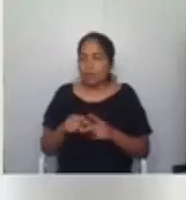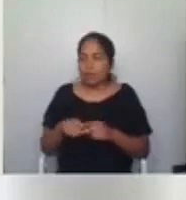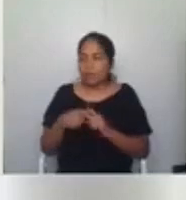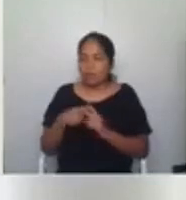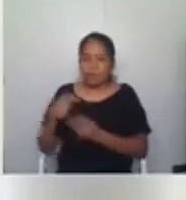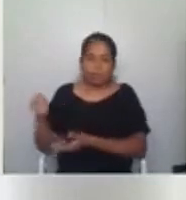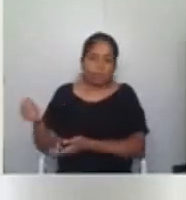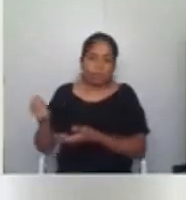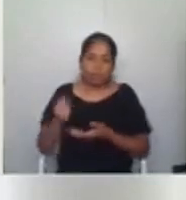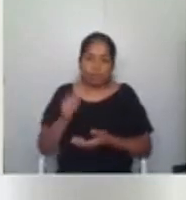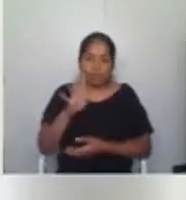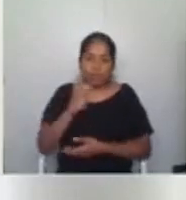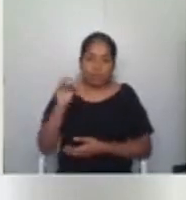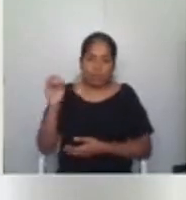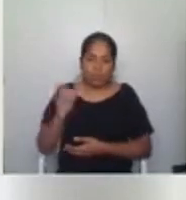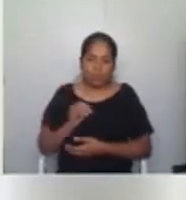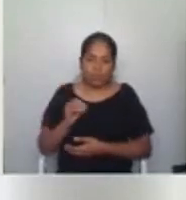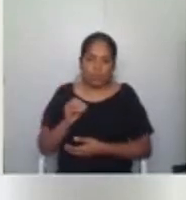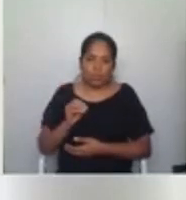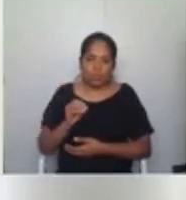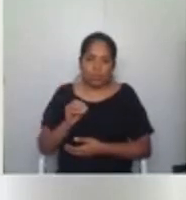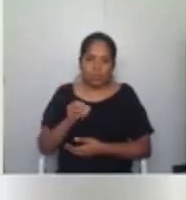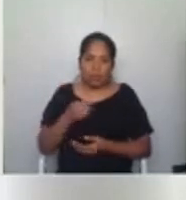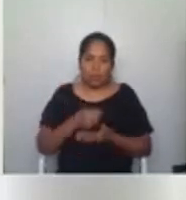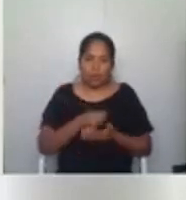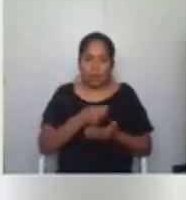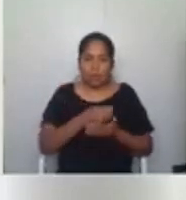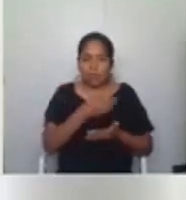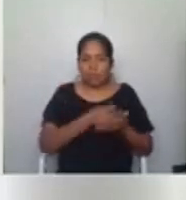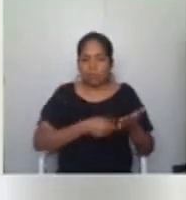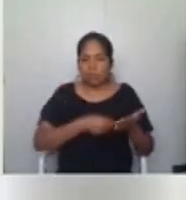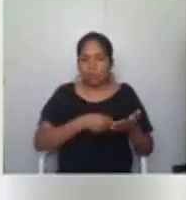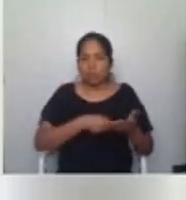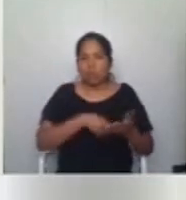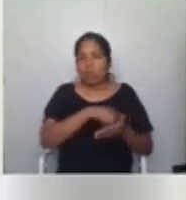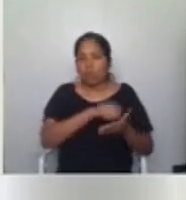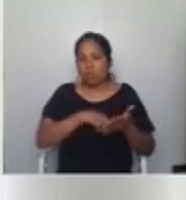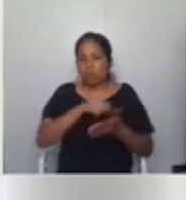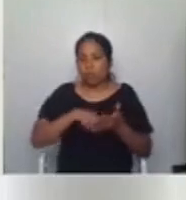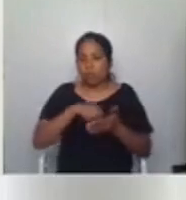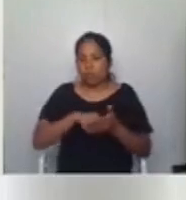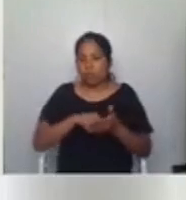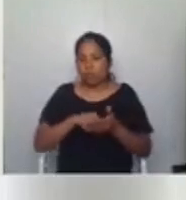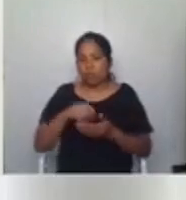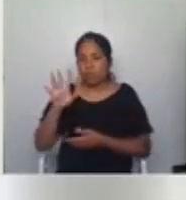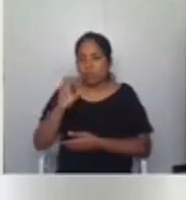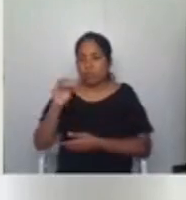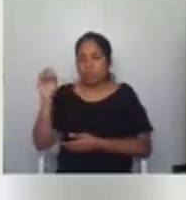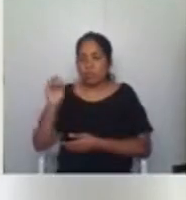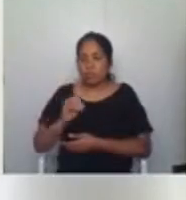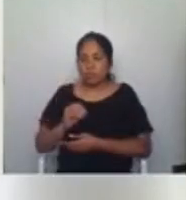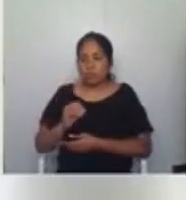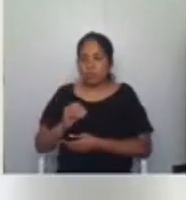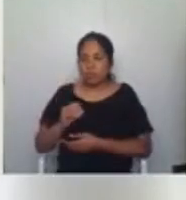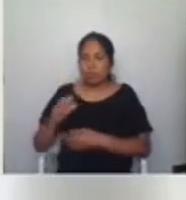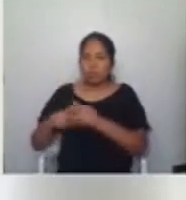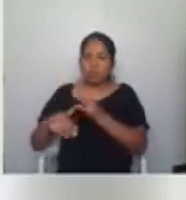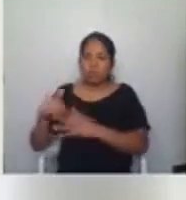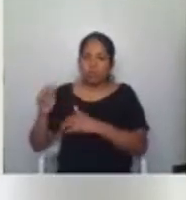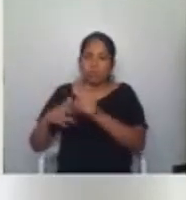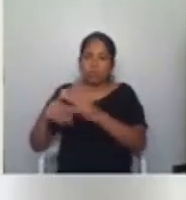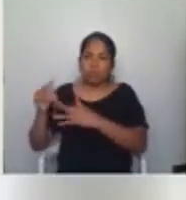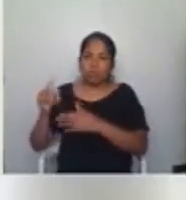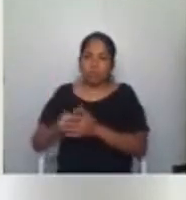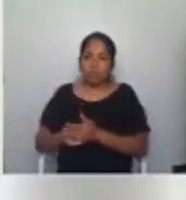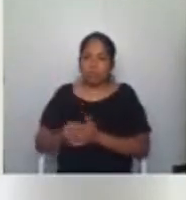el 50% iba a pagar planilla y el otro 50% iba a inversión, ahora que regreso lo encuentro 100%